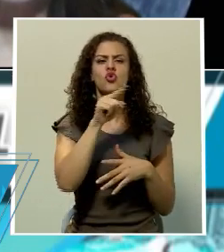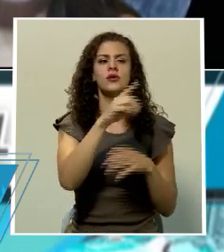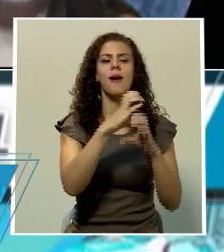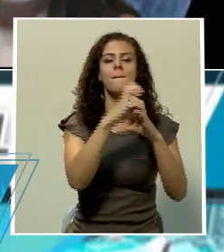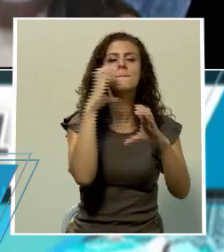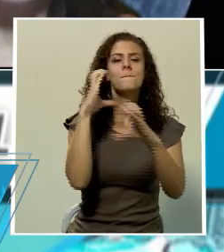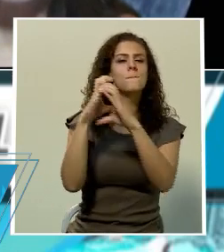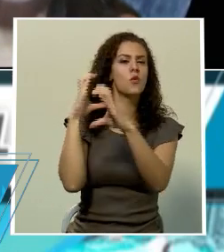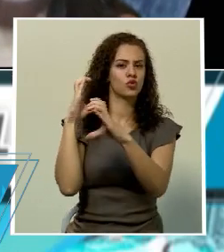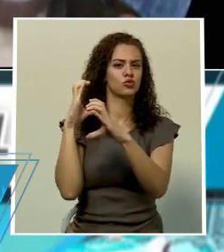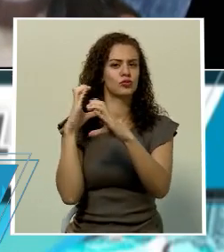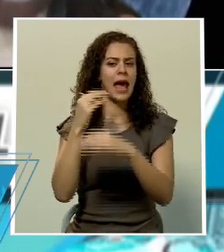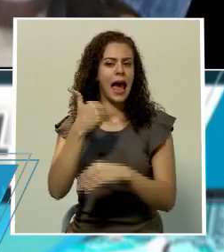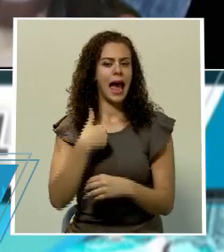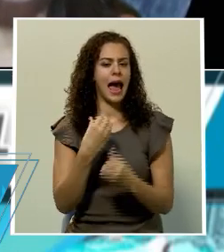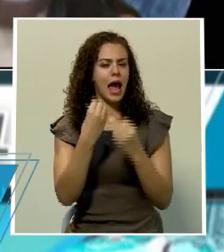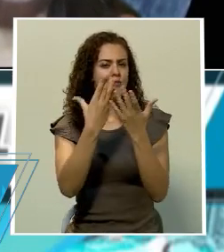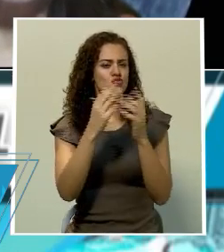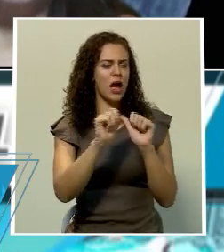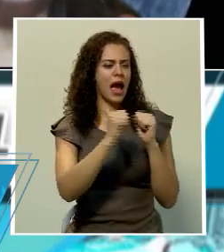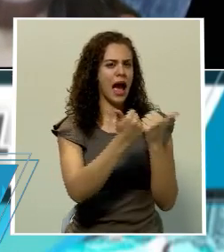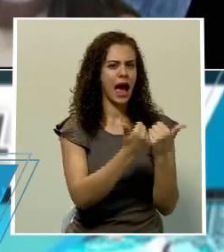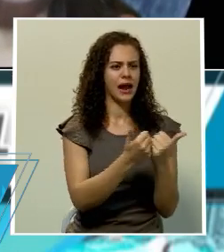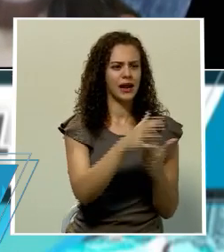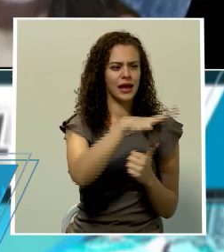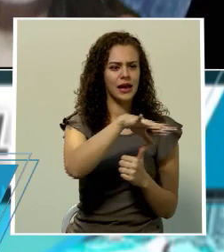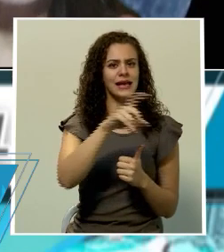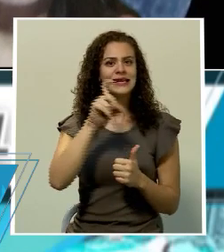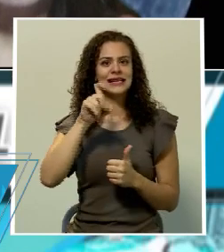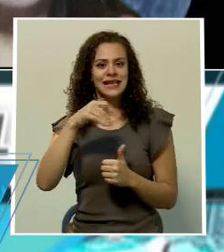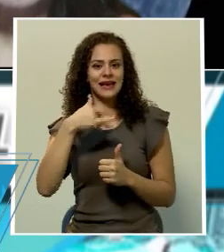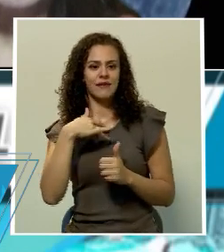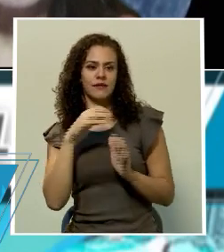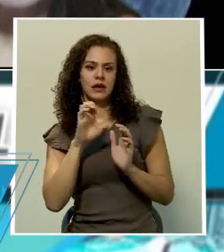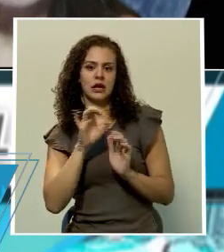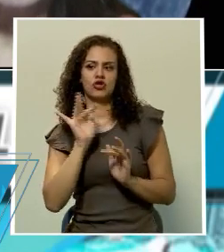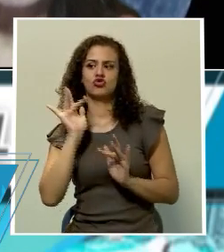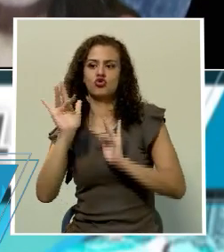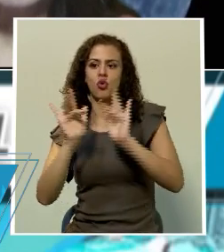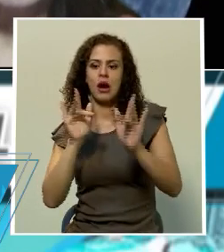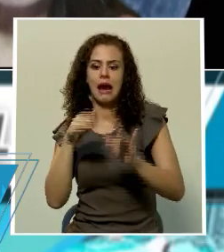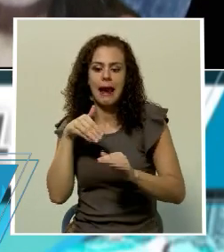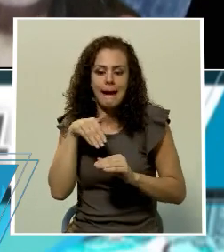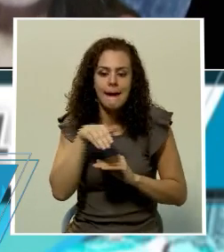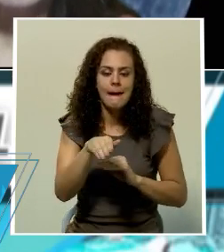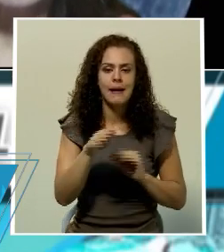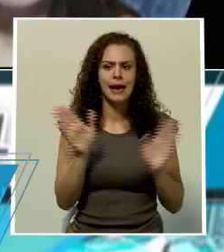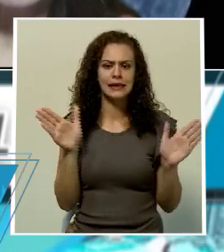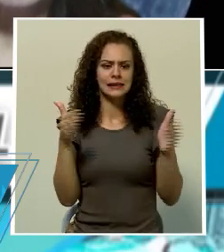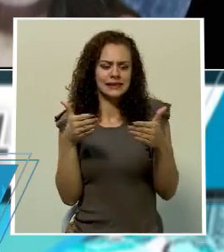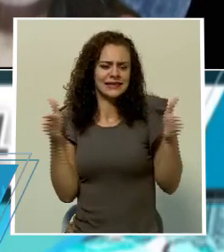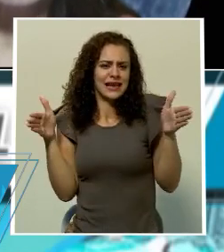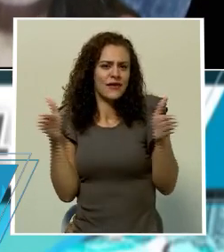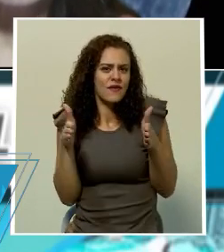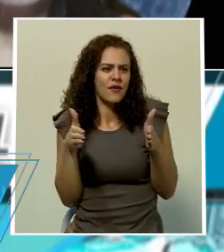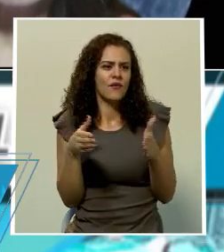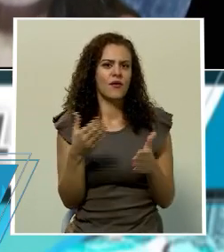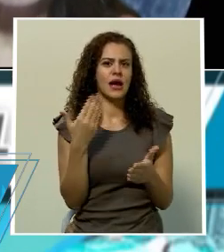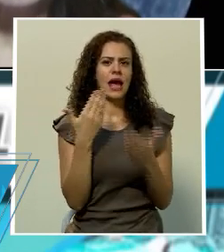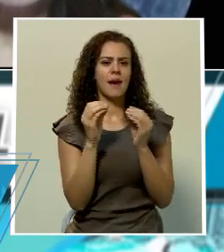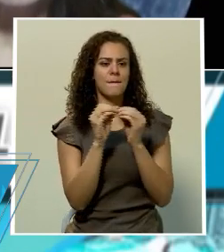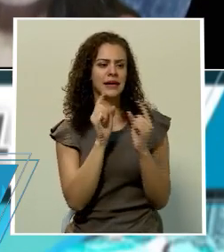los autobuses. Hay muchas áreas en las que uno tiene que tocar al pasar, son espacios cerrados y además